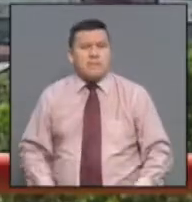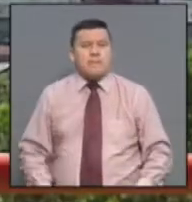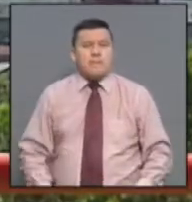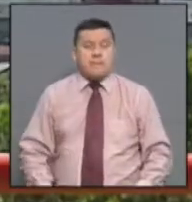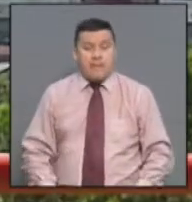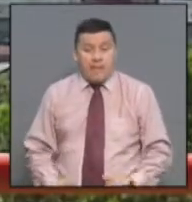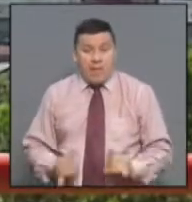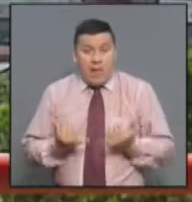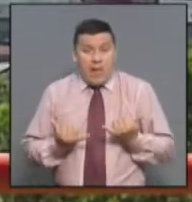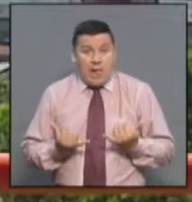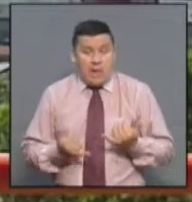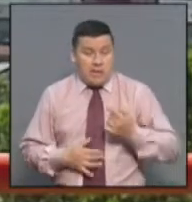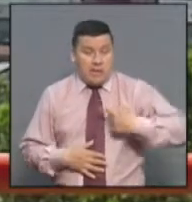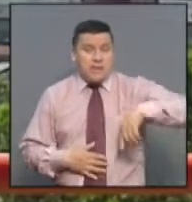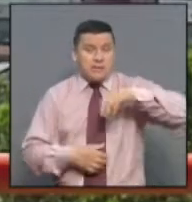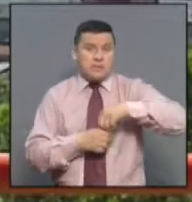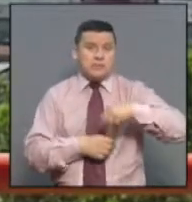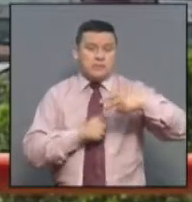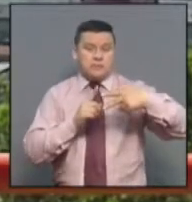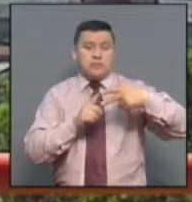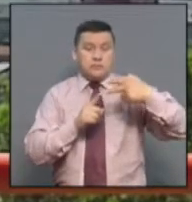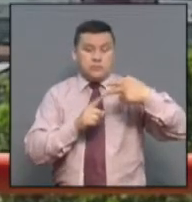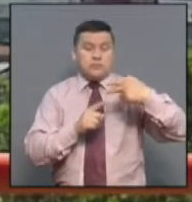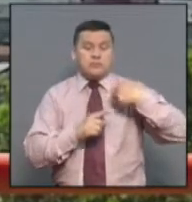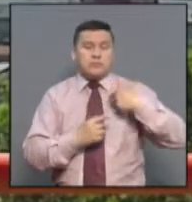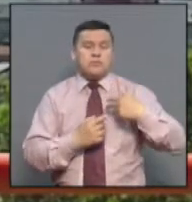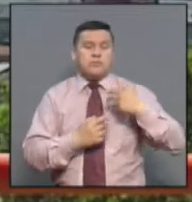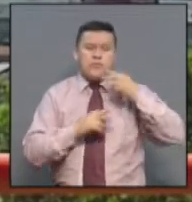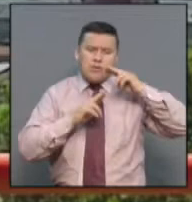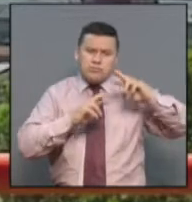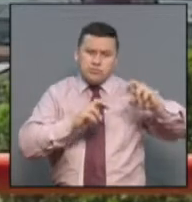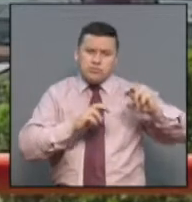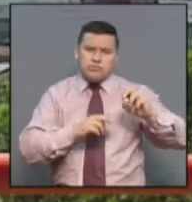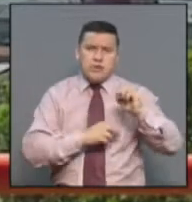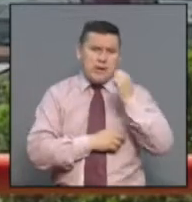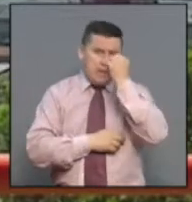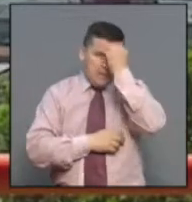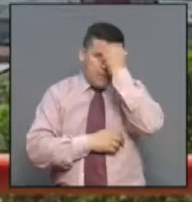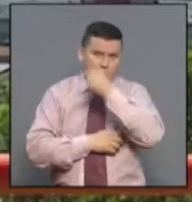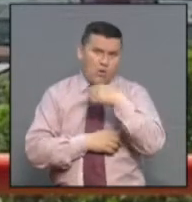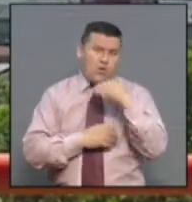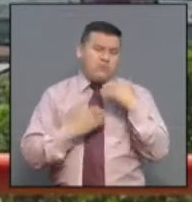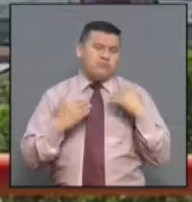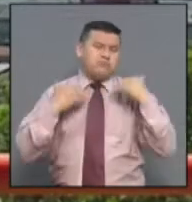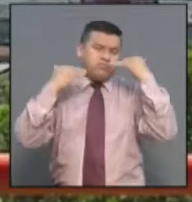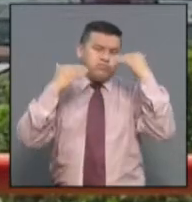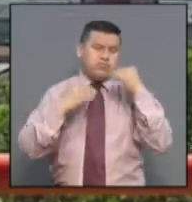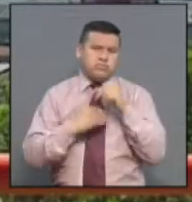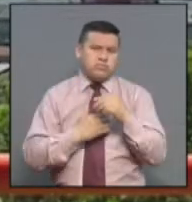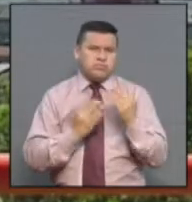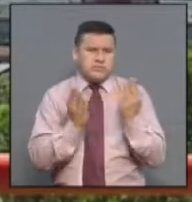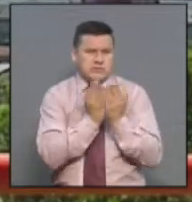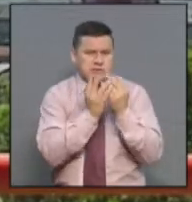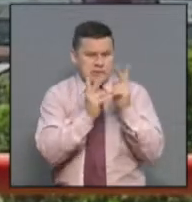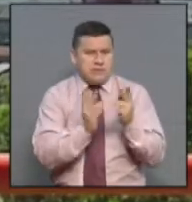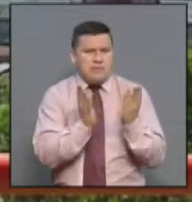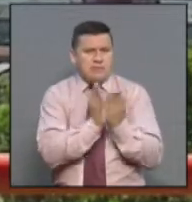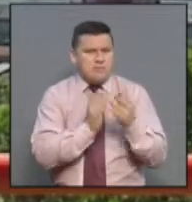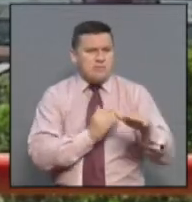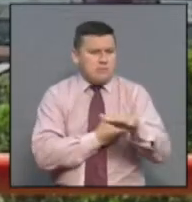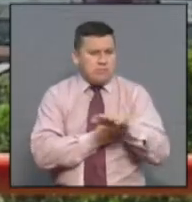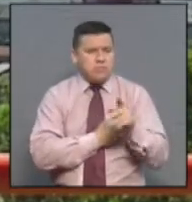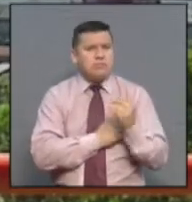En este momento nosotros tenemos 12 semilleros de investigación, con dos docentes bastante calificados y con estudiantes